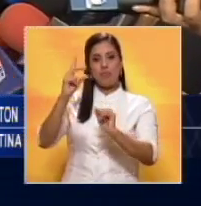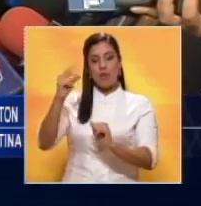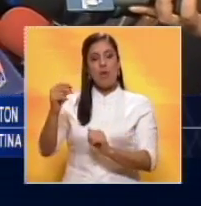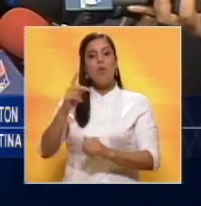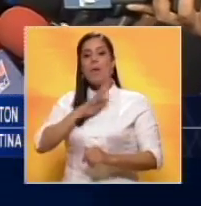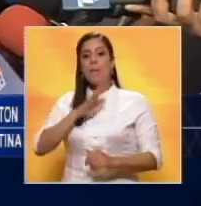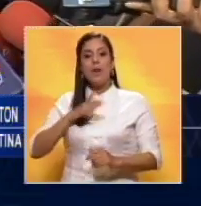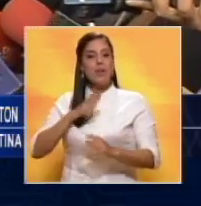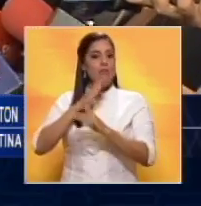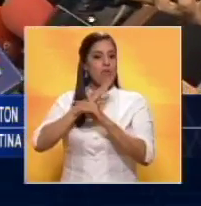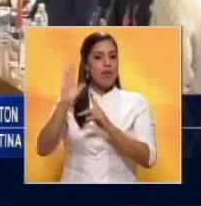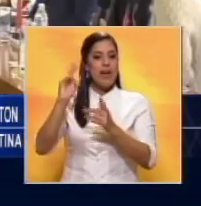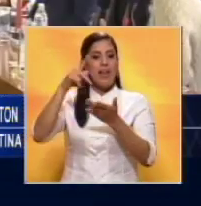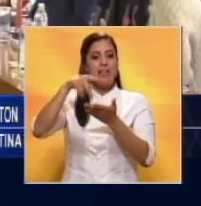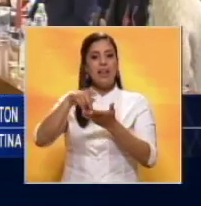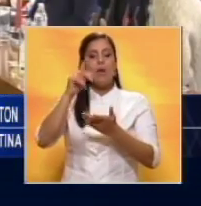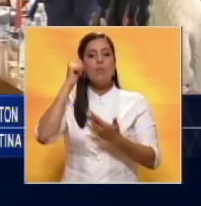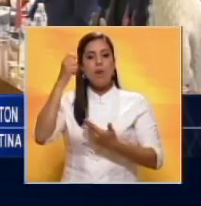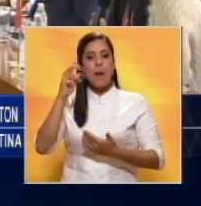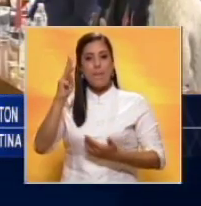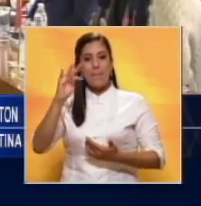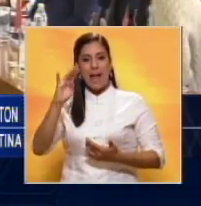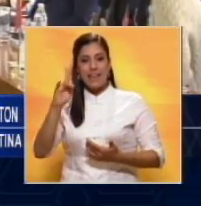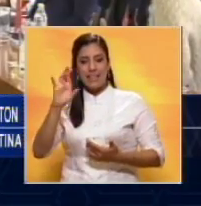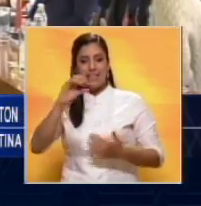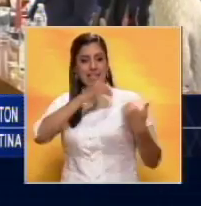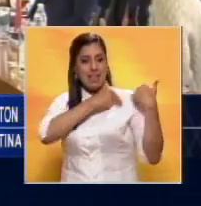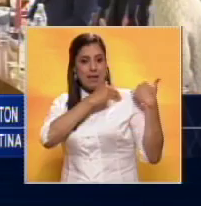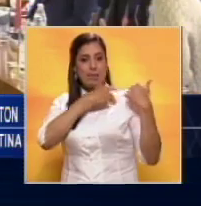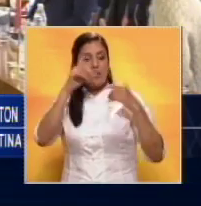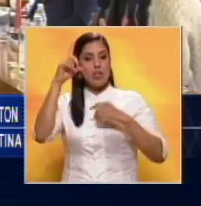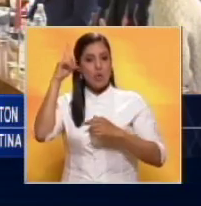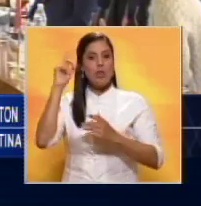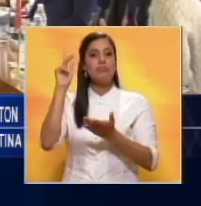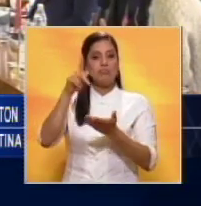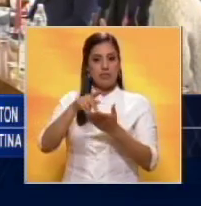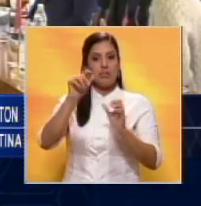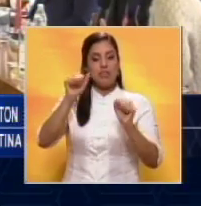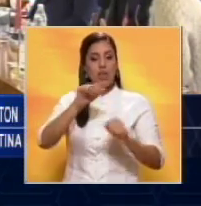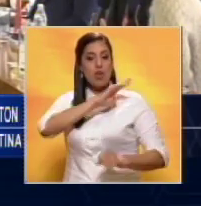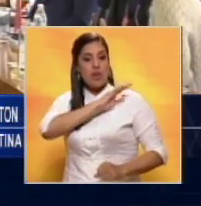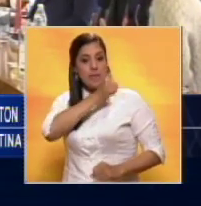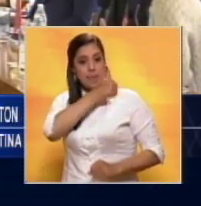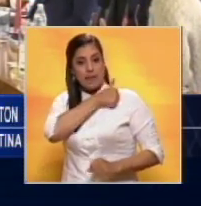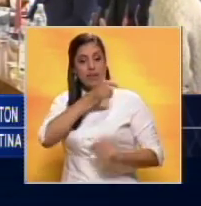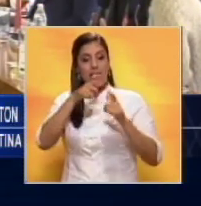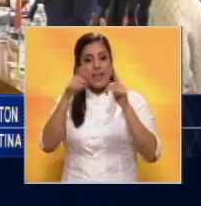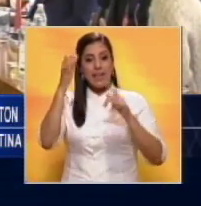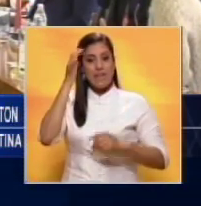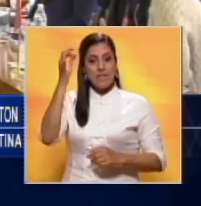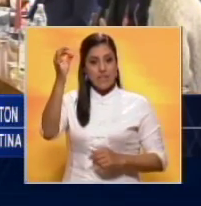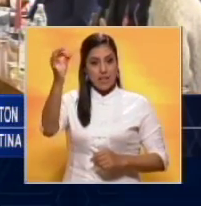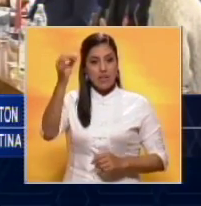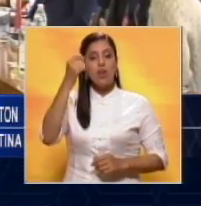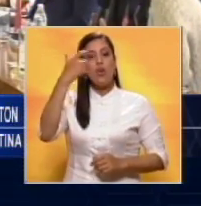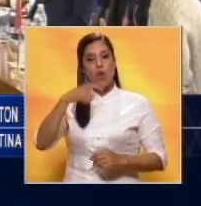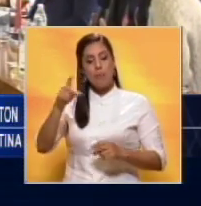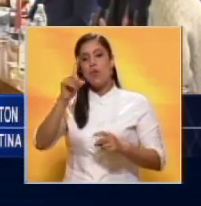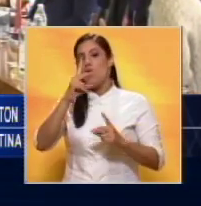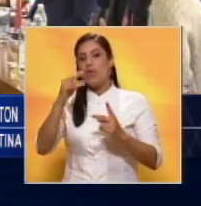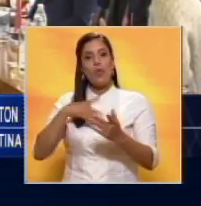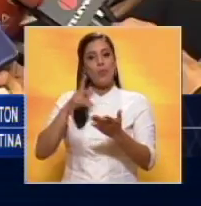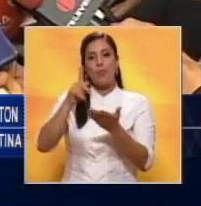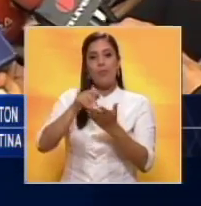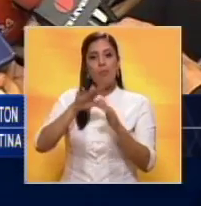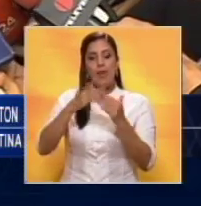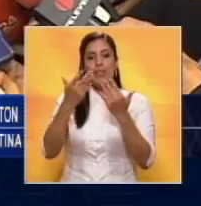y solo inhabilitaron la entrada a Patricia Parra, representante de Luis Ortega Díaz. El director general de la Fiscalía, Zair Mundaray, no